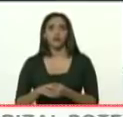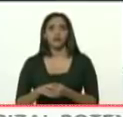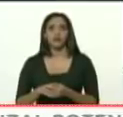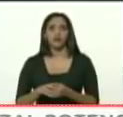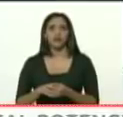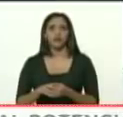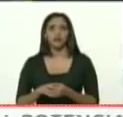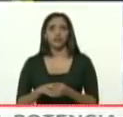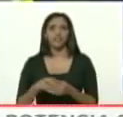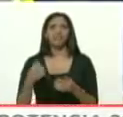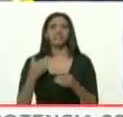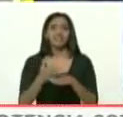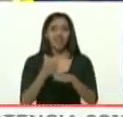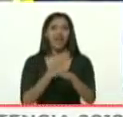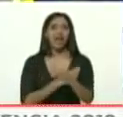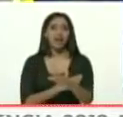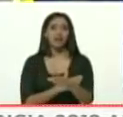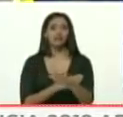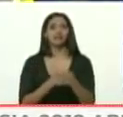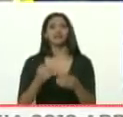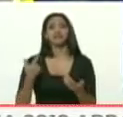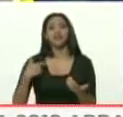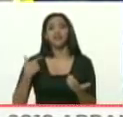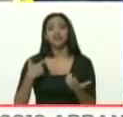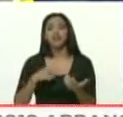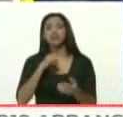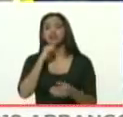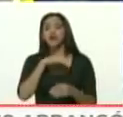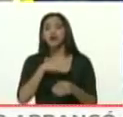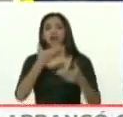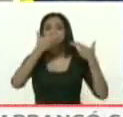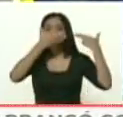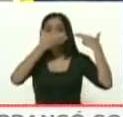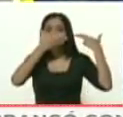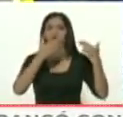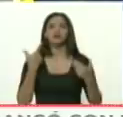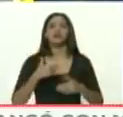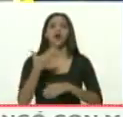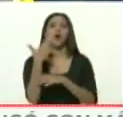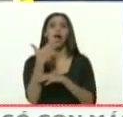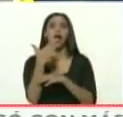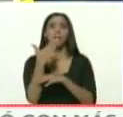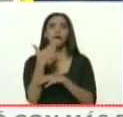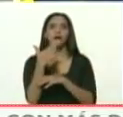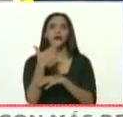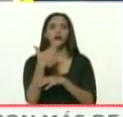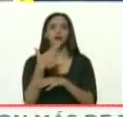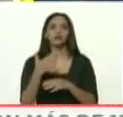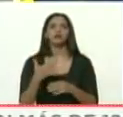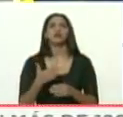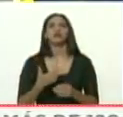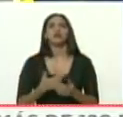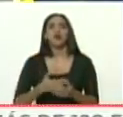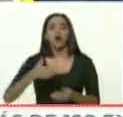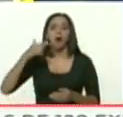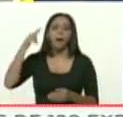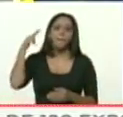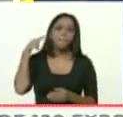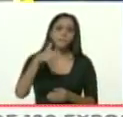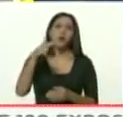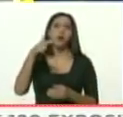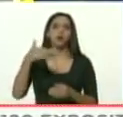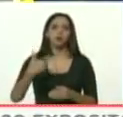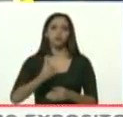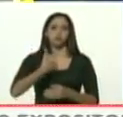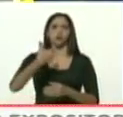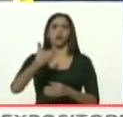tiene antecedentes por secuestro, tenía un arma de fuego y le propinó un disparo en la